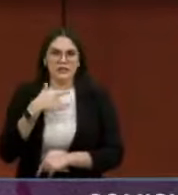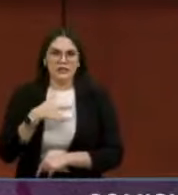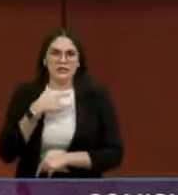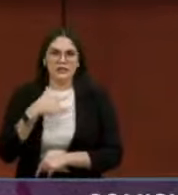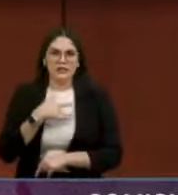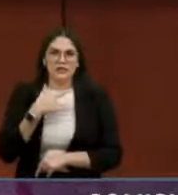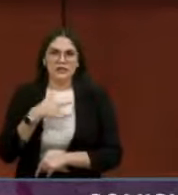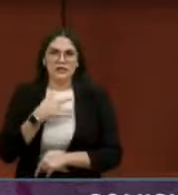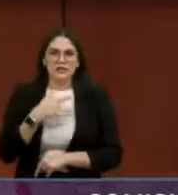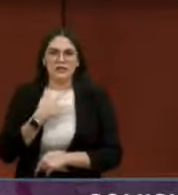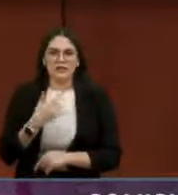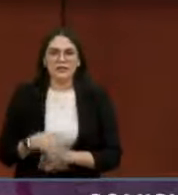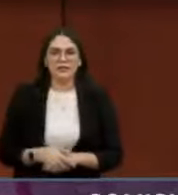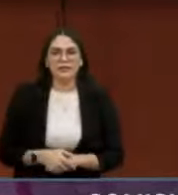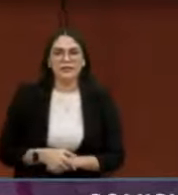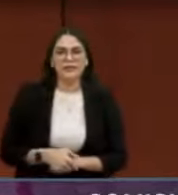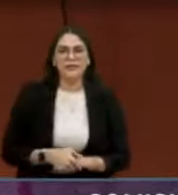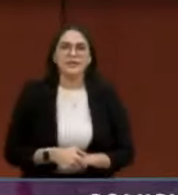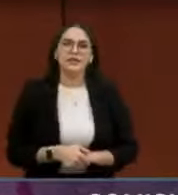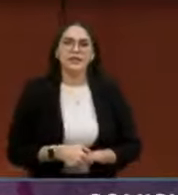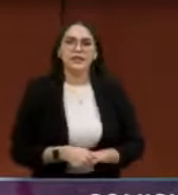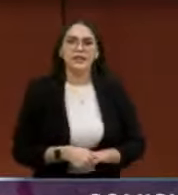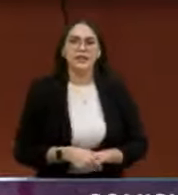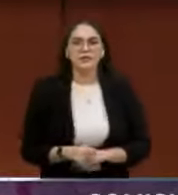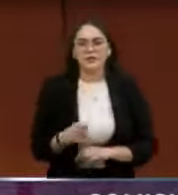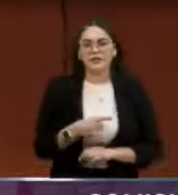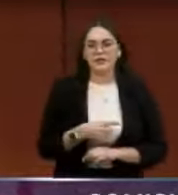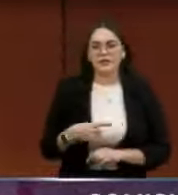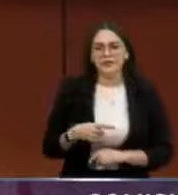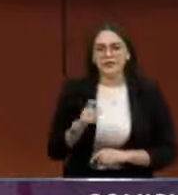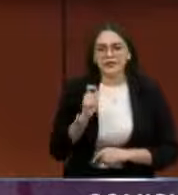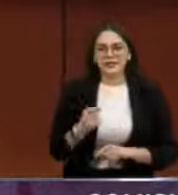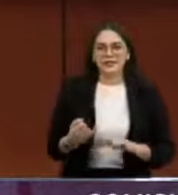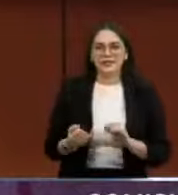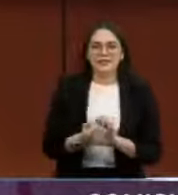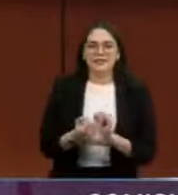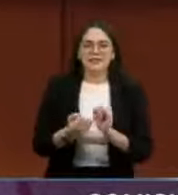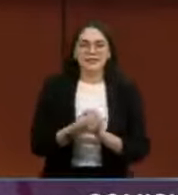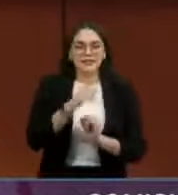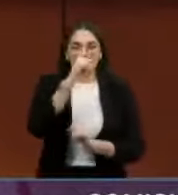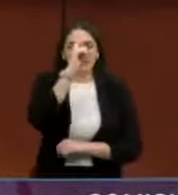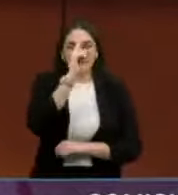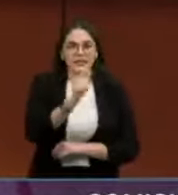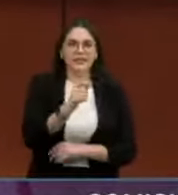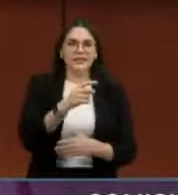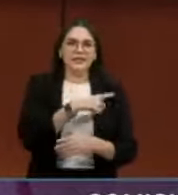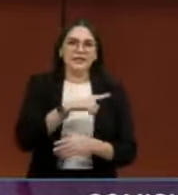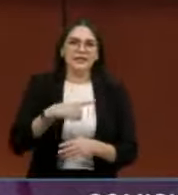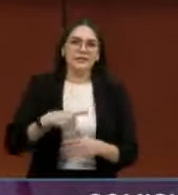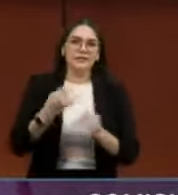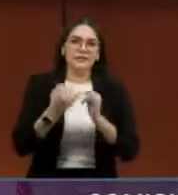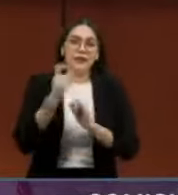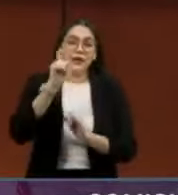que la victoria del pueblo de México expresada en las urnas